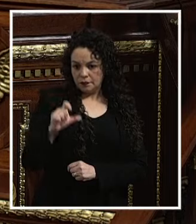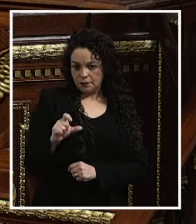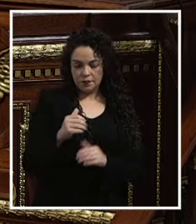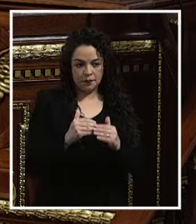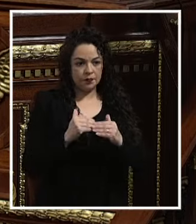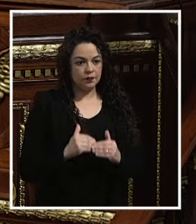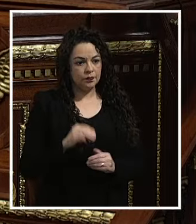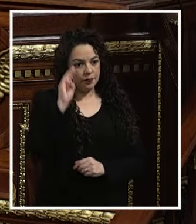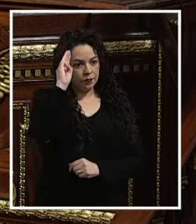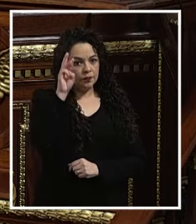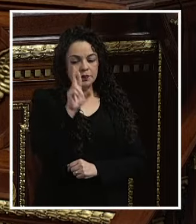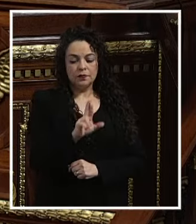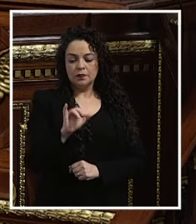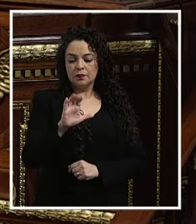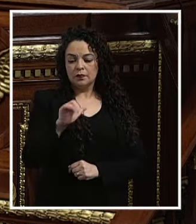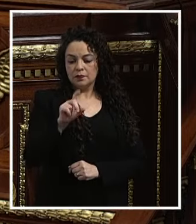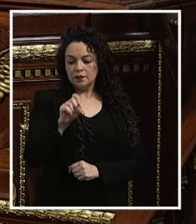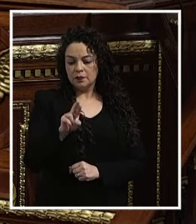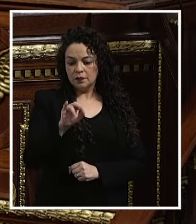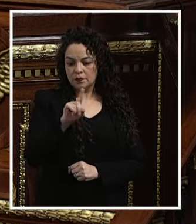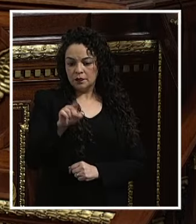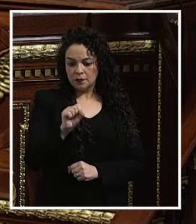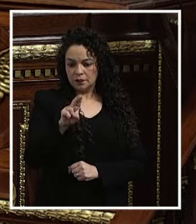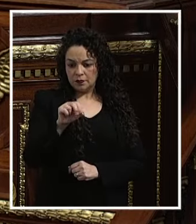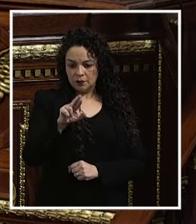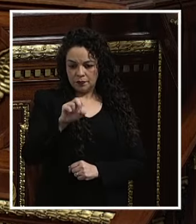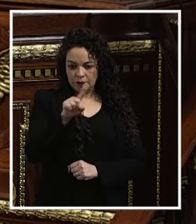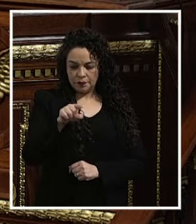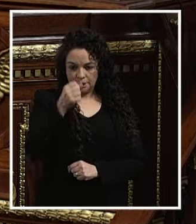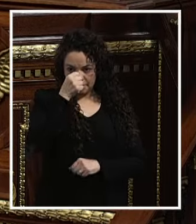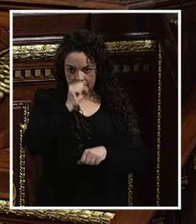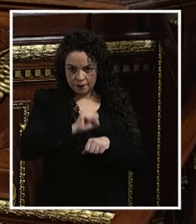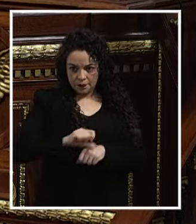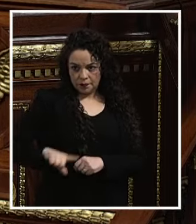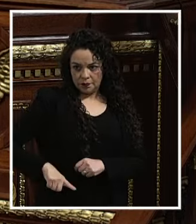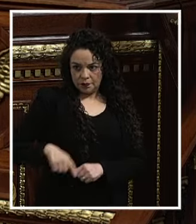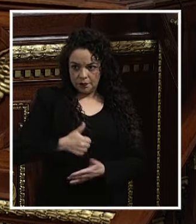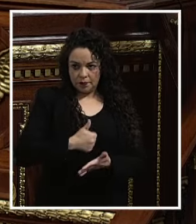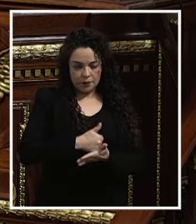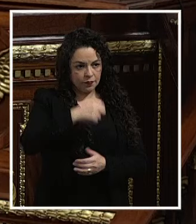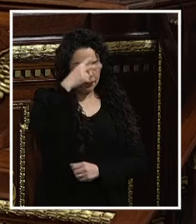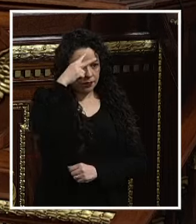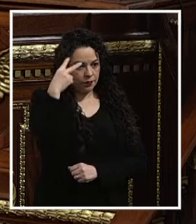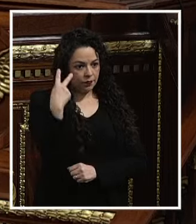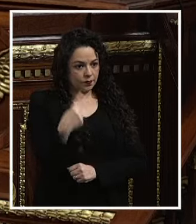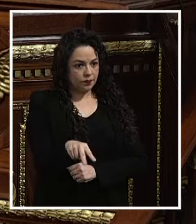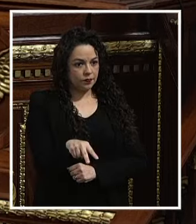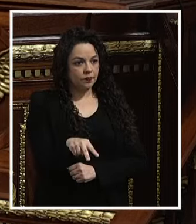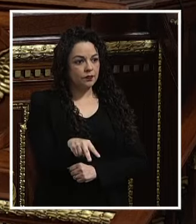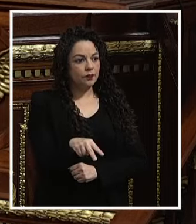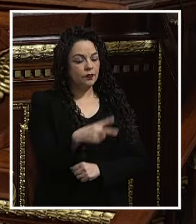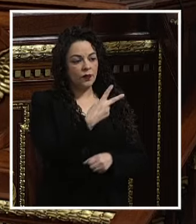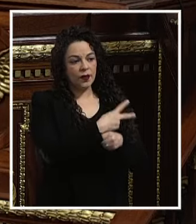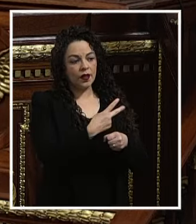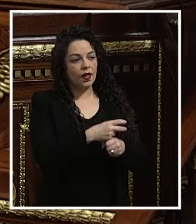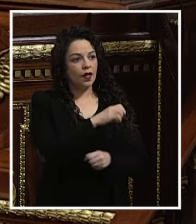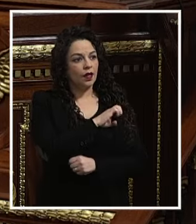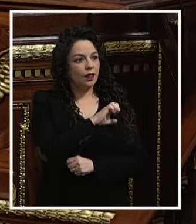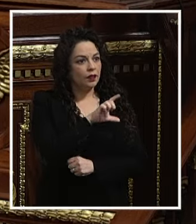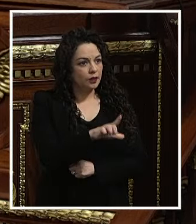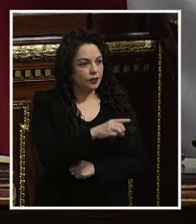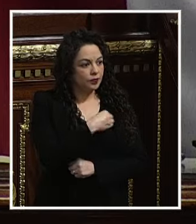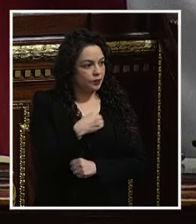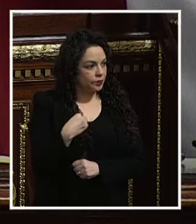Ricardo Ruiz Suárez, secretario de Gobierno de la Ciudad de México. Distinguidas y distinguidos invitados